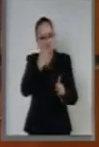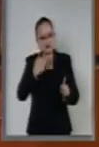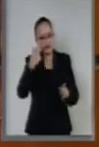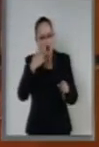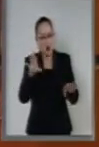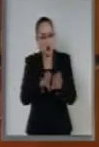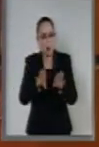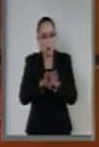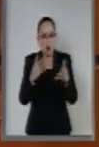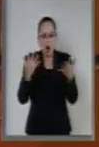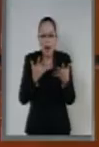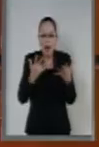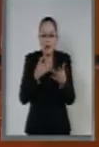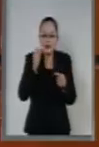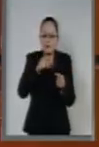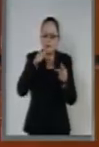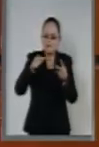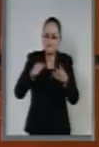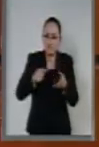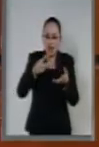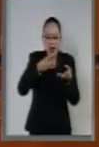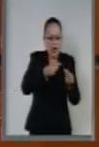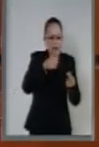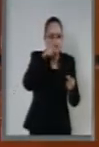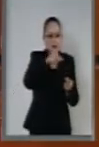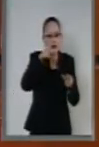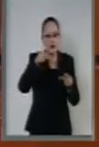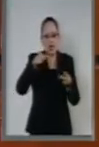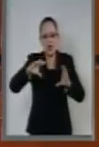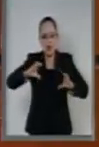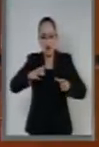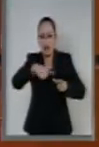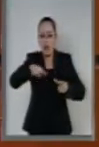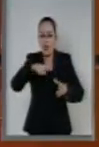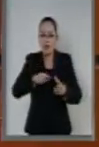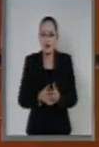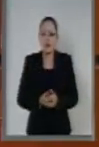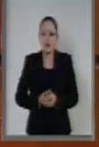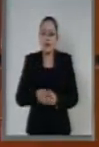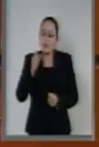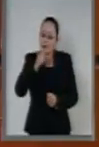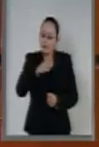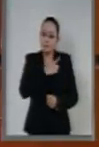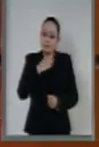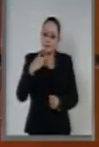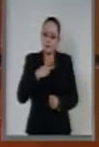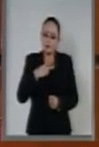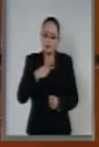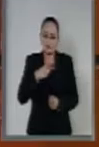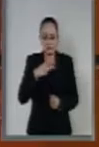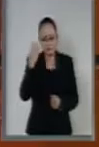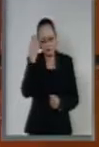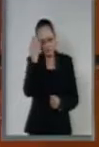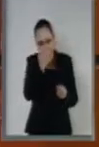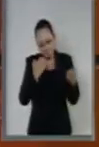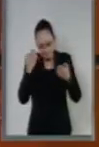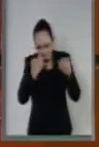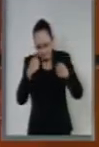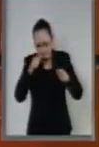ejerce determinada el gasto de determinada obra pública sino que evalúe la pertinencia de la